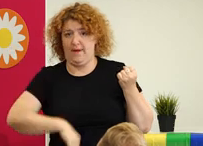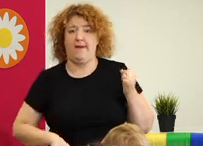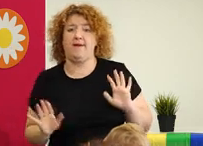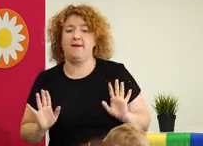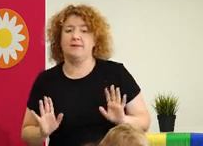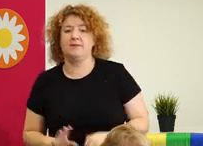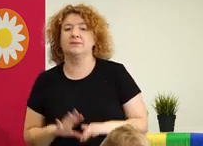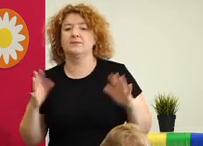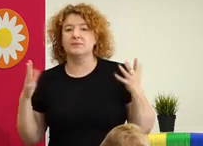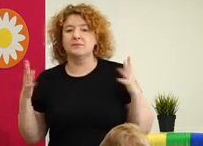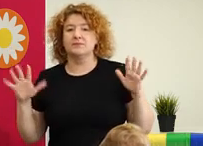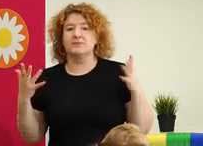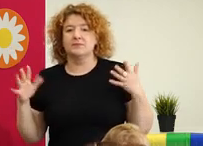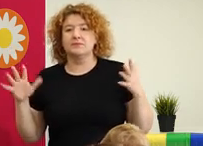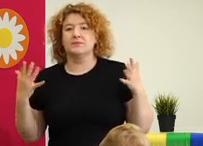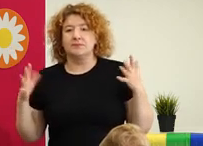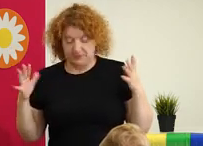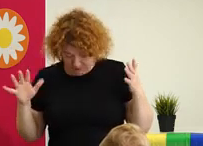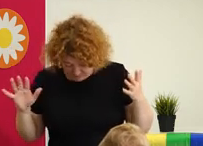O sea,